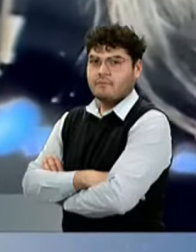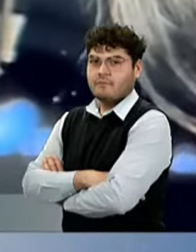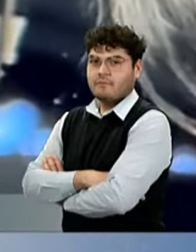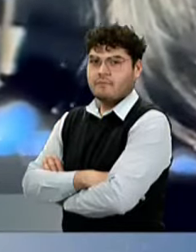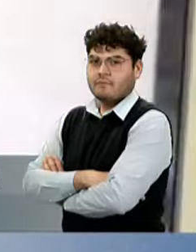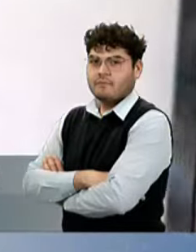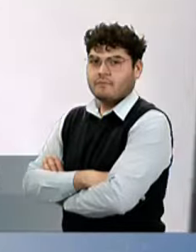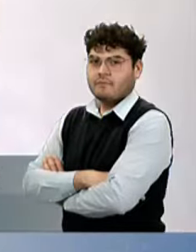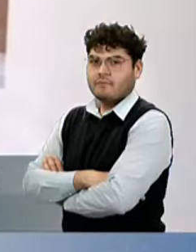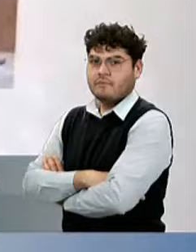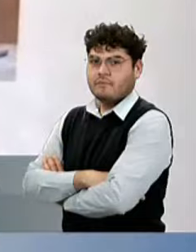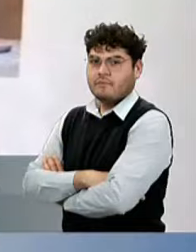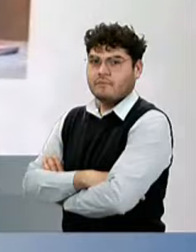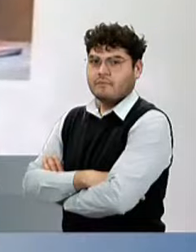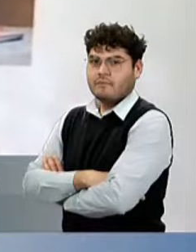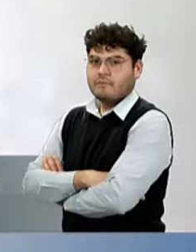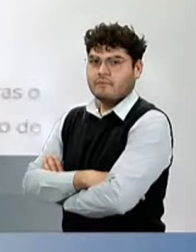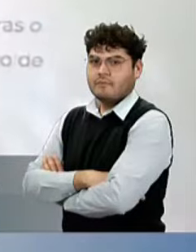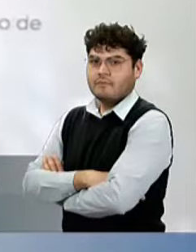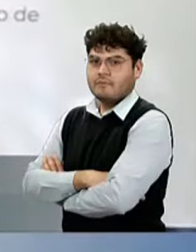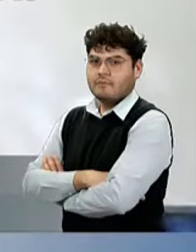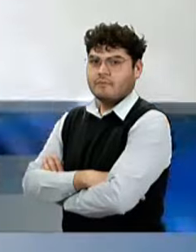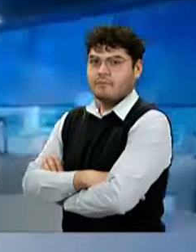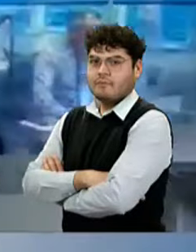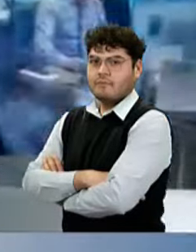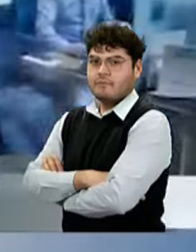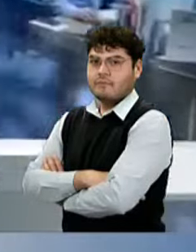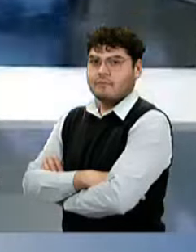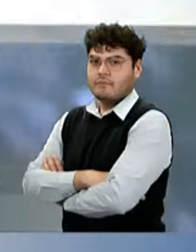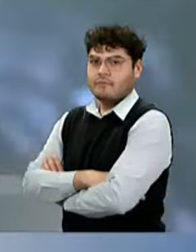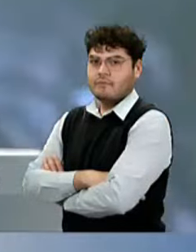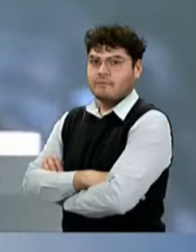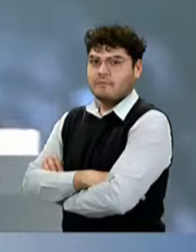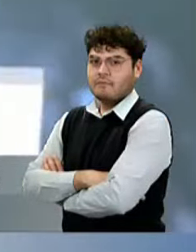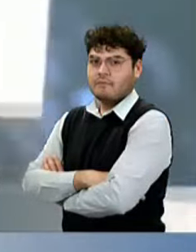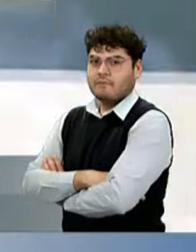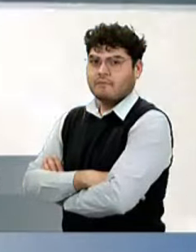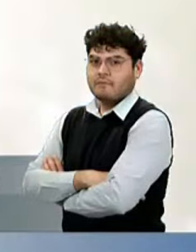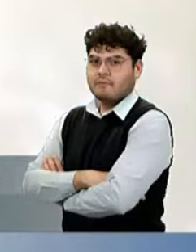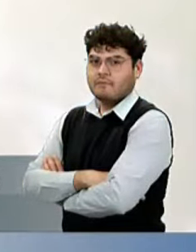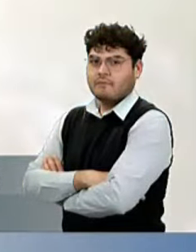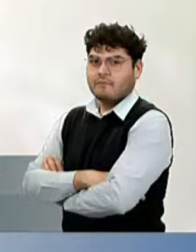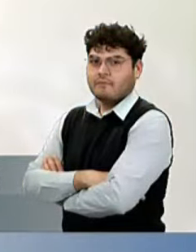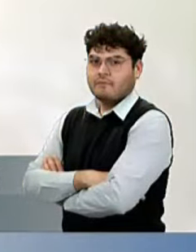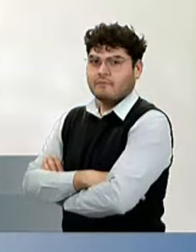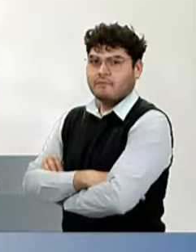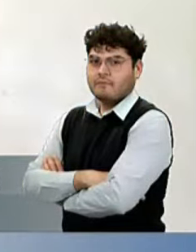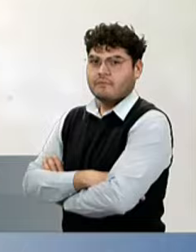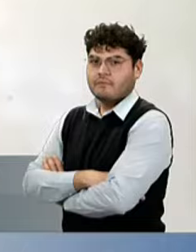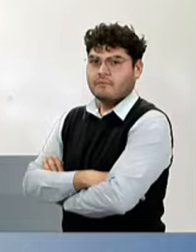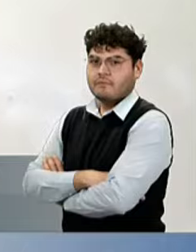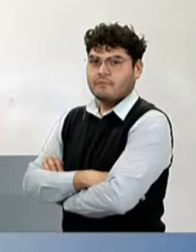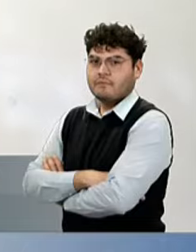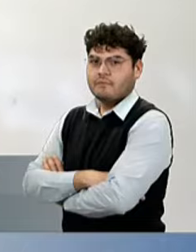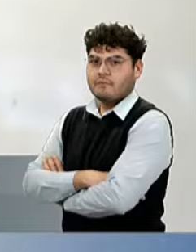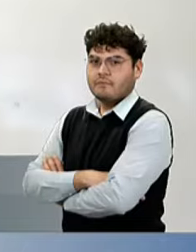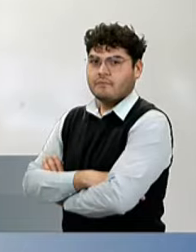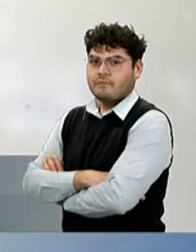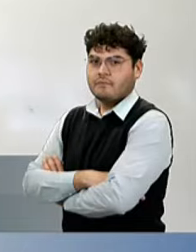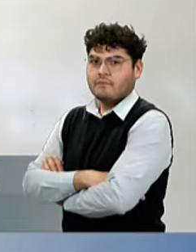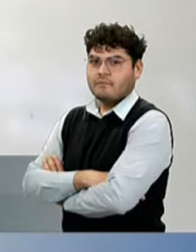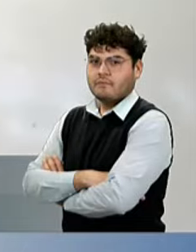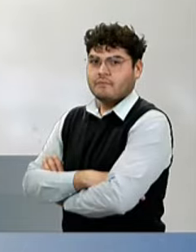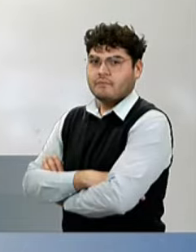Inversiones Guayasamín S.P.A., Inversiones DAS Limitada y Comercial Textil Sico Limitada, junto a quien sería el abogado de la